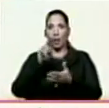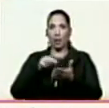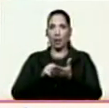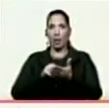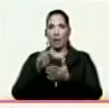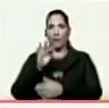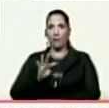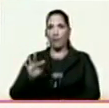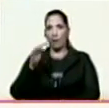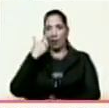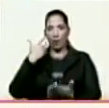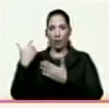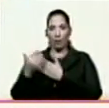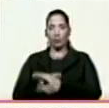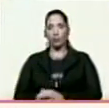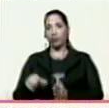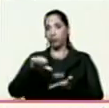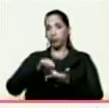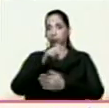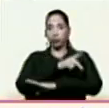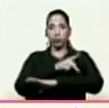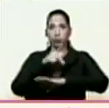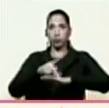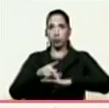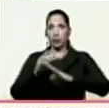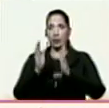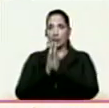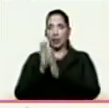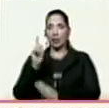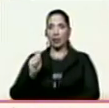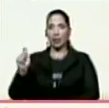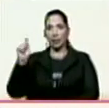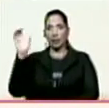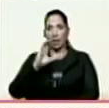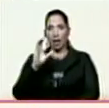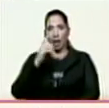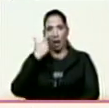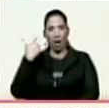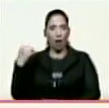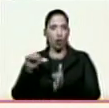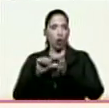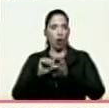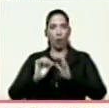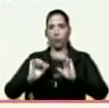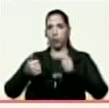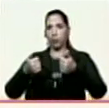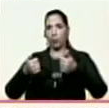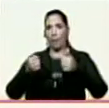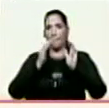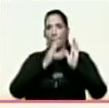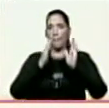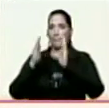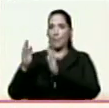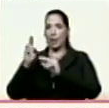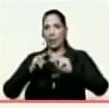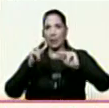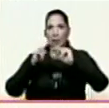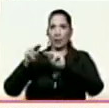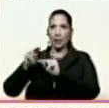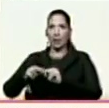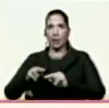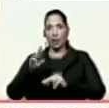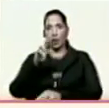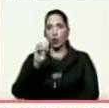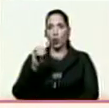Francisco Pimentel, ubicada en la parroquia Santa Teresa, en la ciudad capital, donde se instaló la biblioteca infantil Rolando Corao